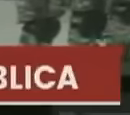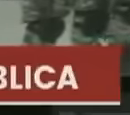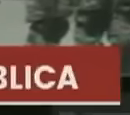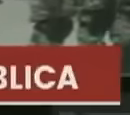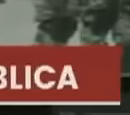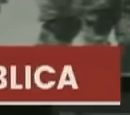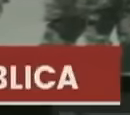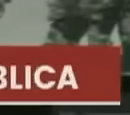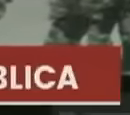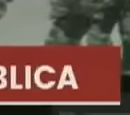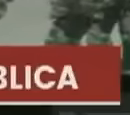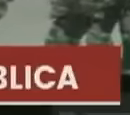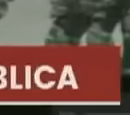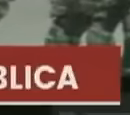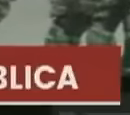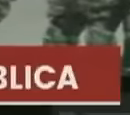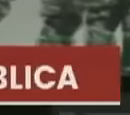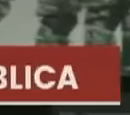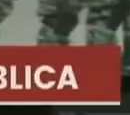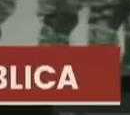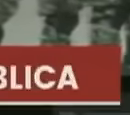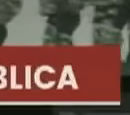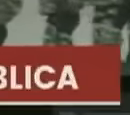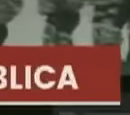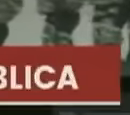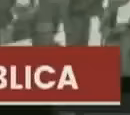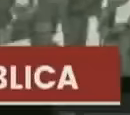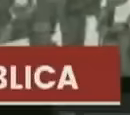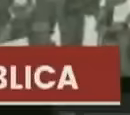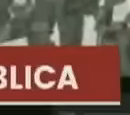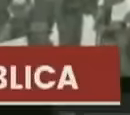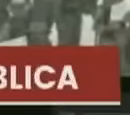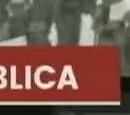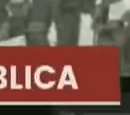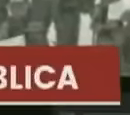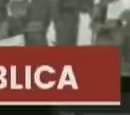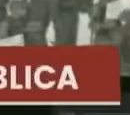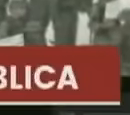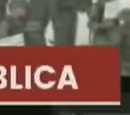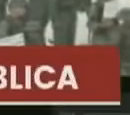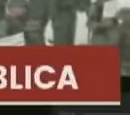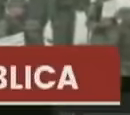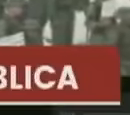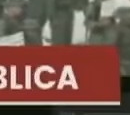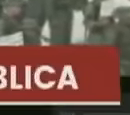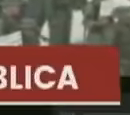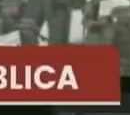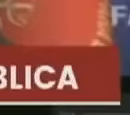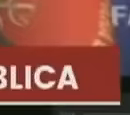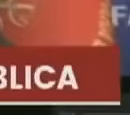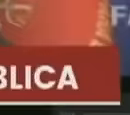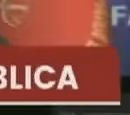sus mujeres y por su pueblo, bueno, entonces se proponga hechos de violencia